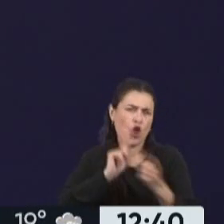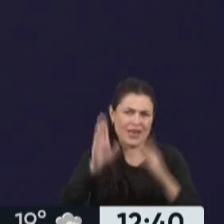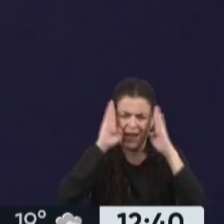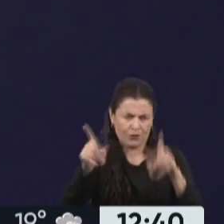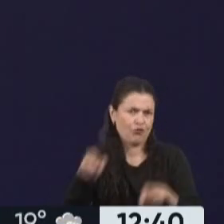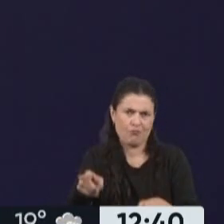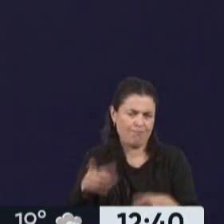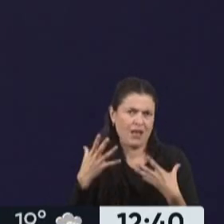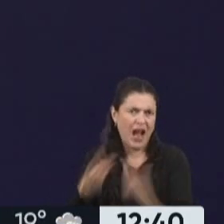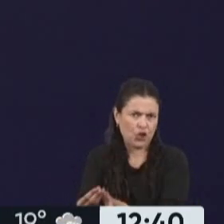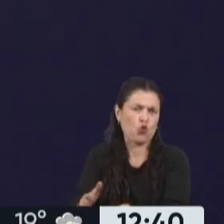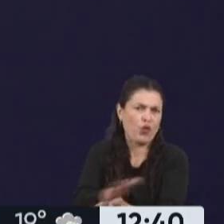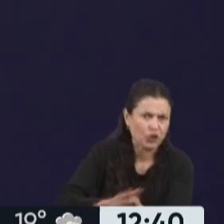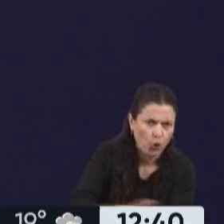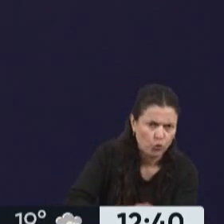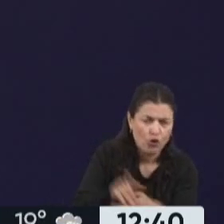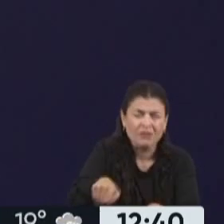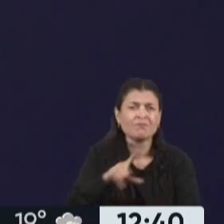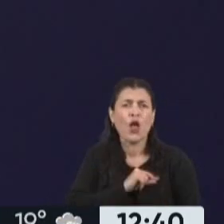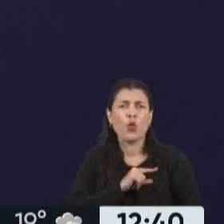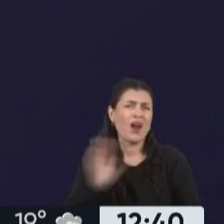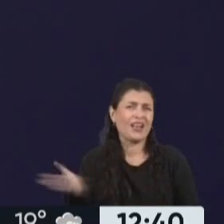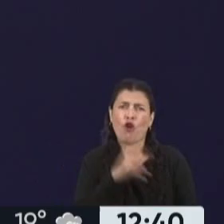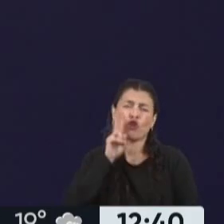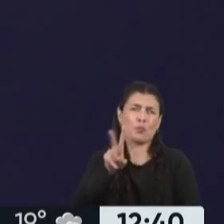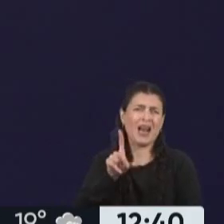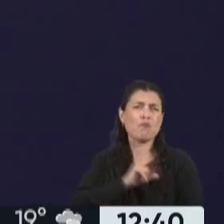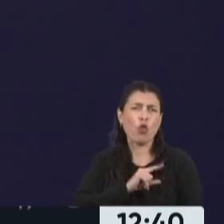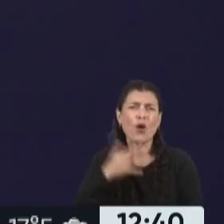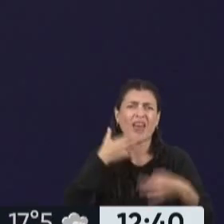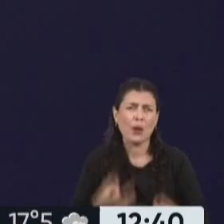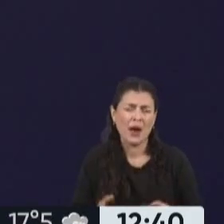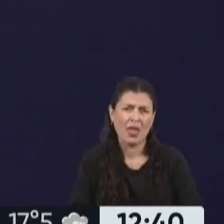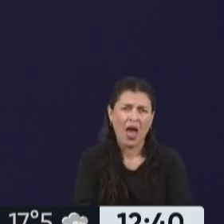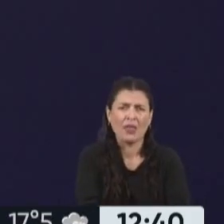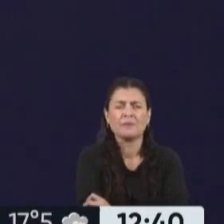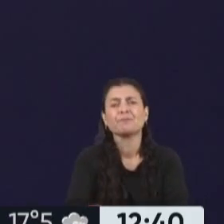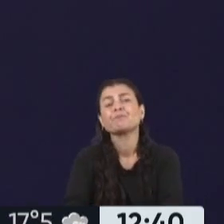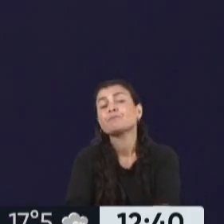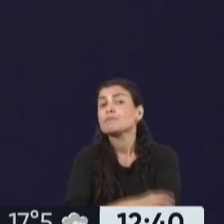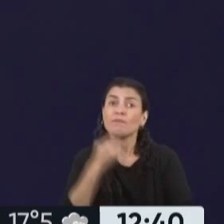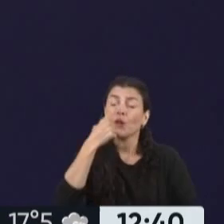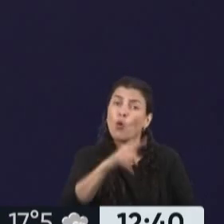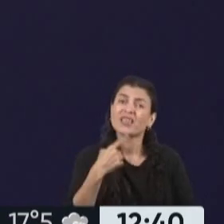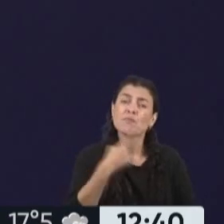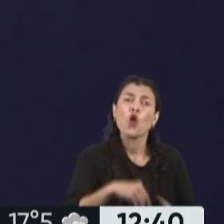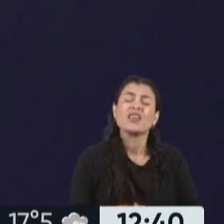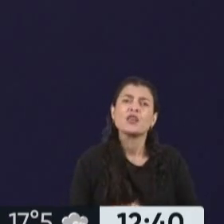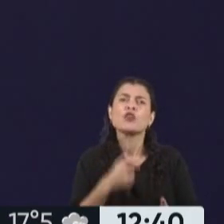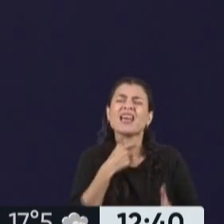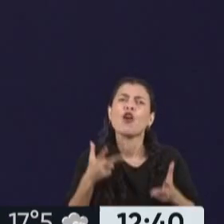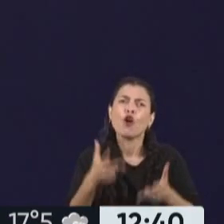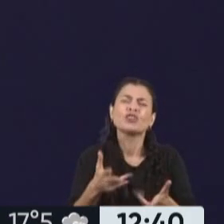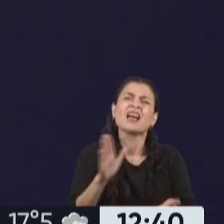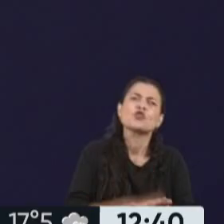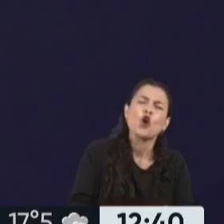de muchísimo dolor para todos los argentinos. Por último, me quiero referir